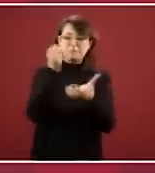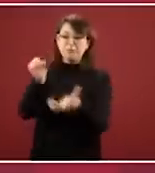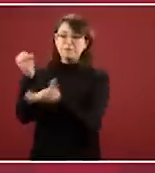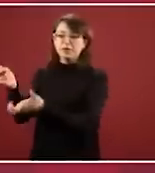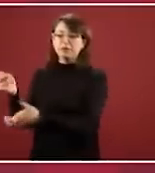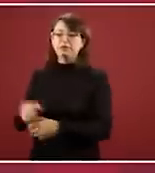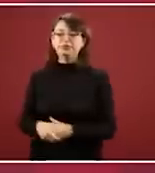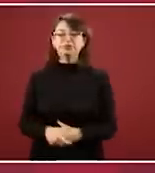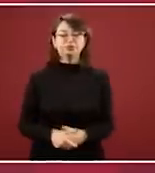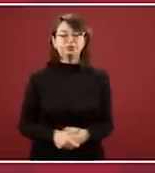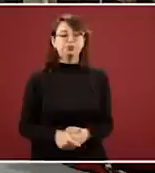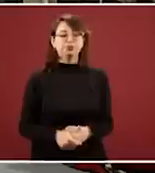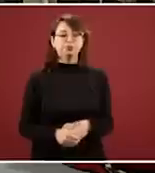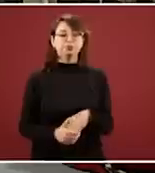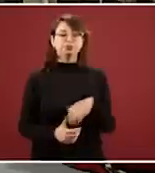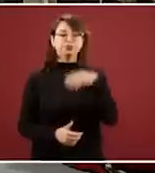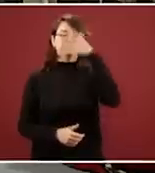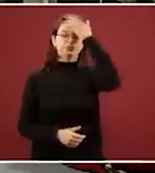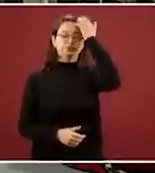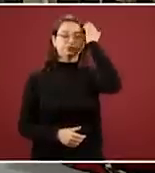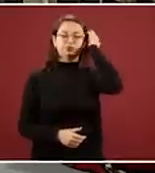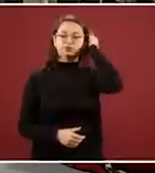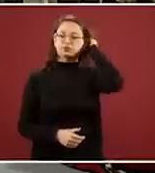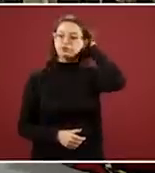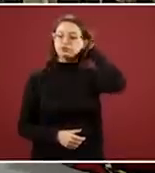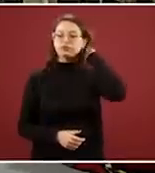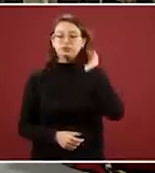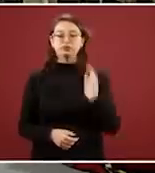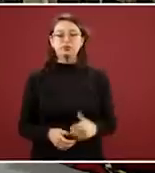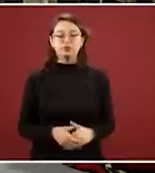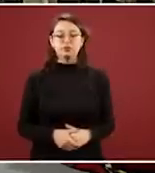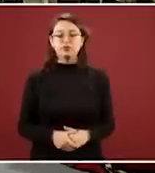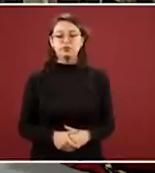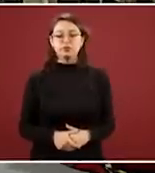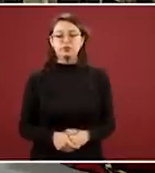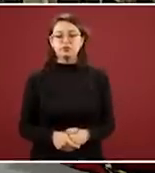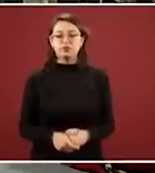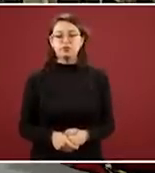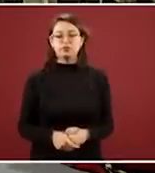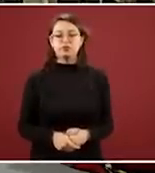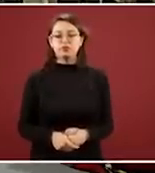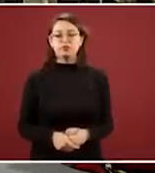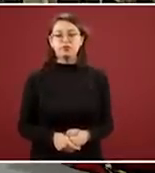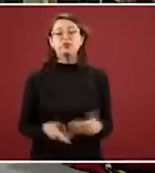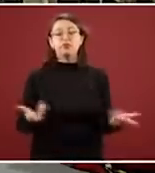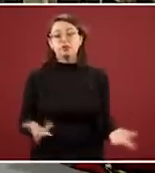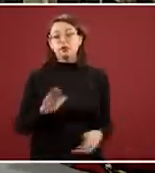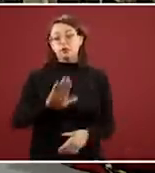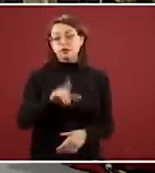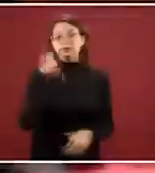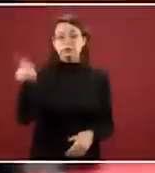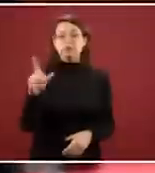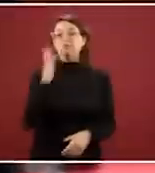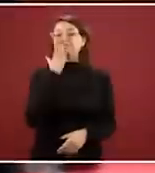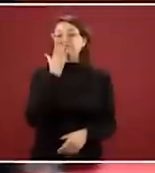Acabo de recordar otra investigación también de, con apoyo del Border Health. Le comento que en el caso de Sonora